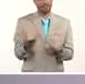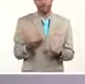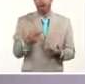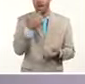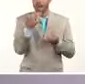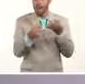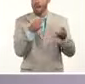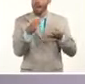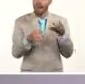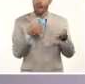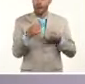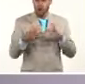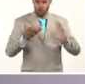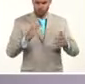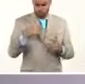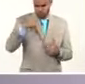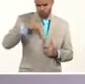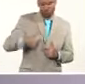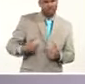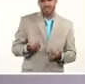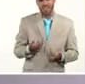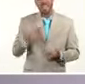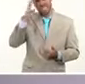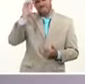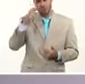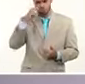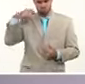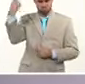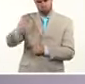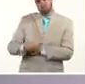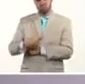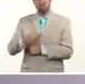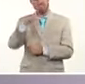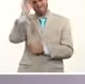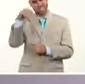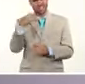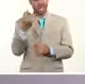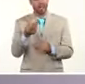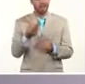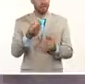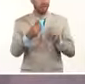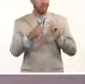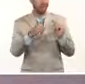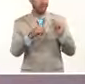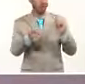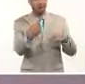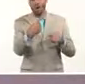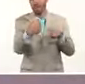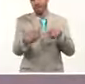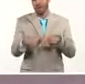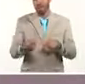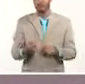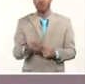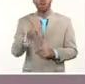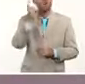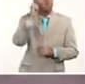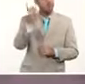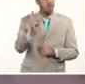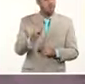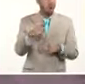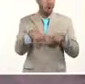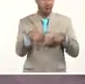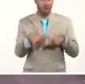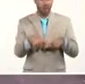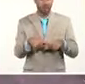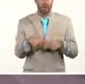explica acerca del machismo que tiene contra las lagartijas. También es el guajiro. Y el teatro a